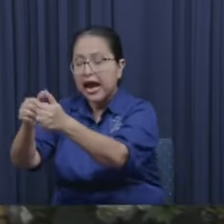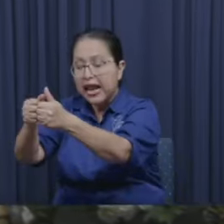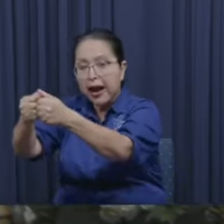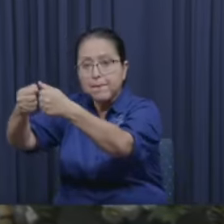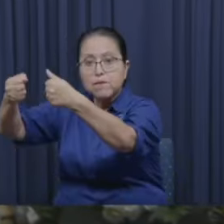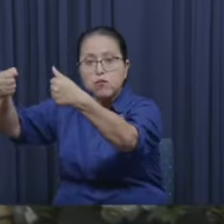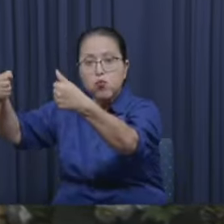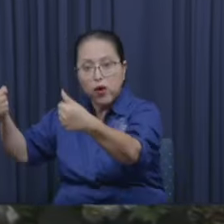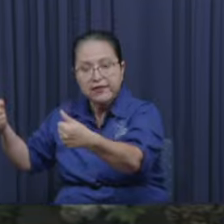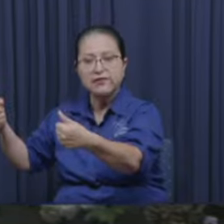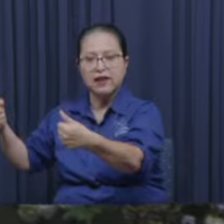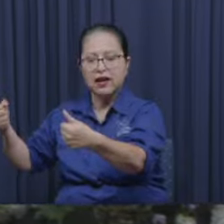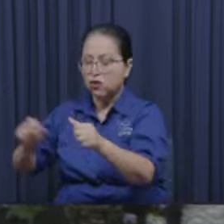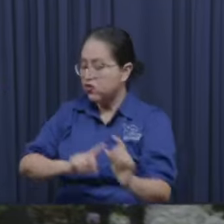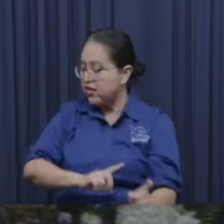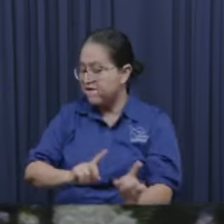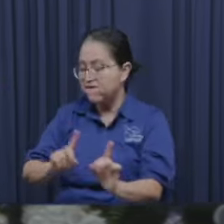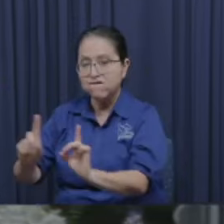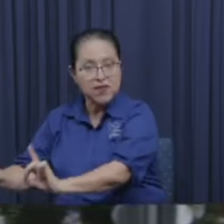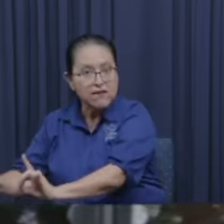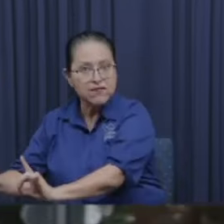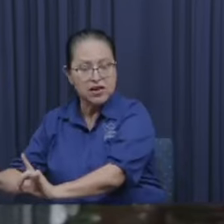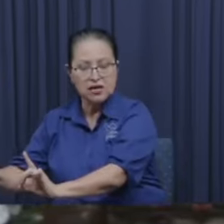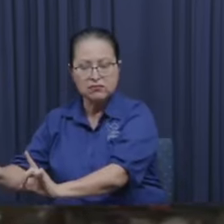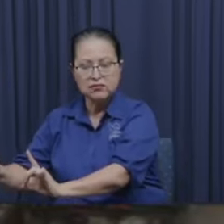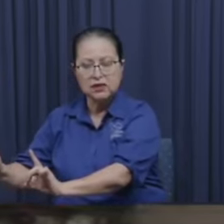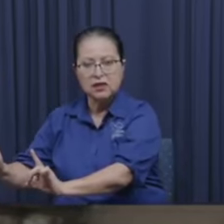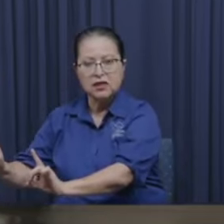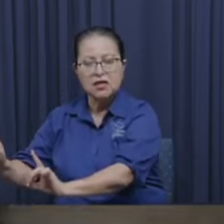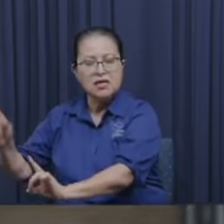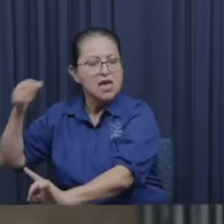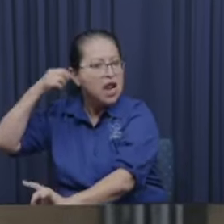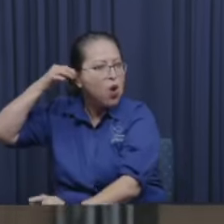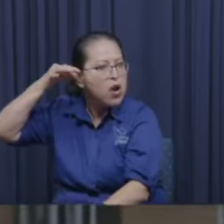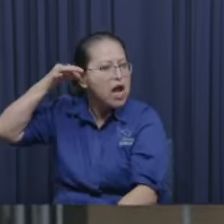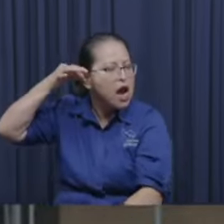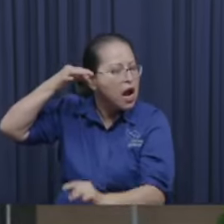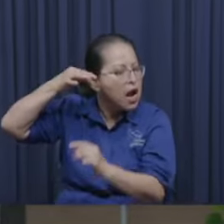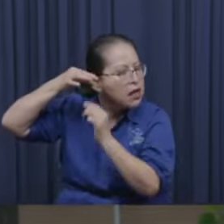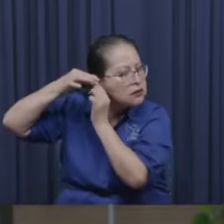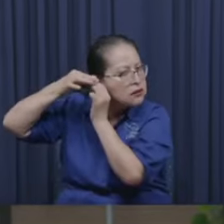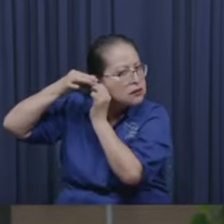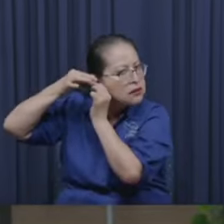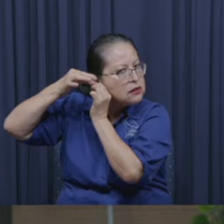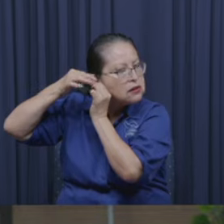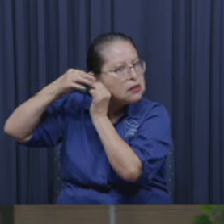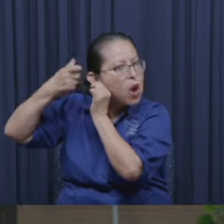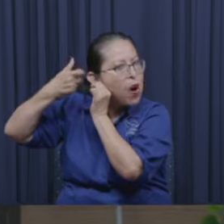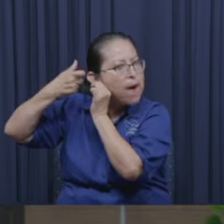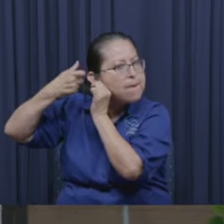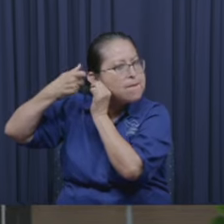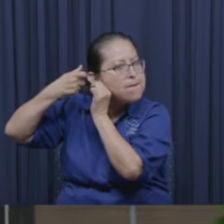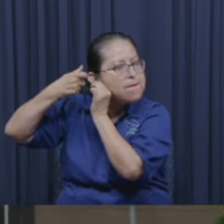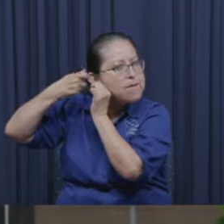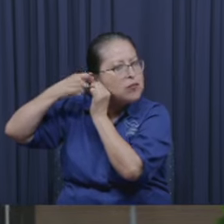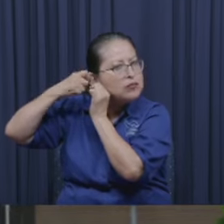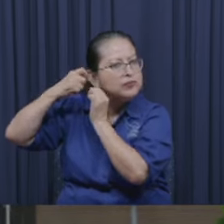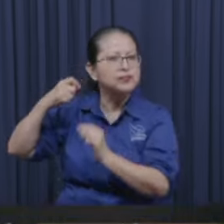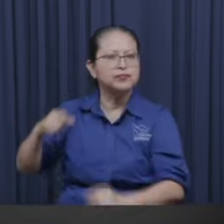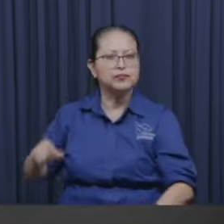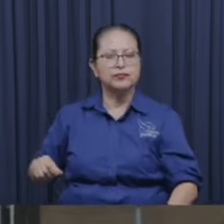Cristo Entonces lo llevaban y le ponían su orejita así en en la puerta aquí